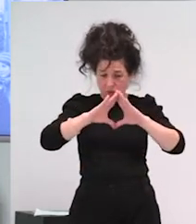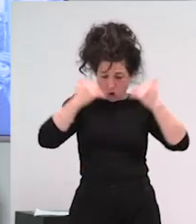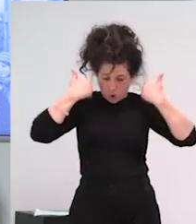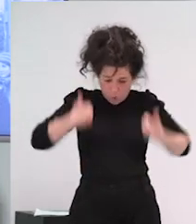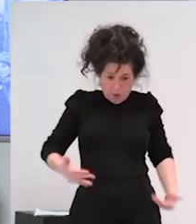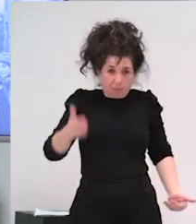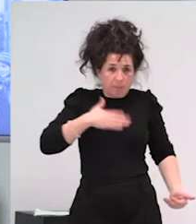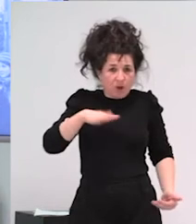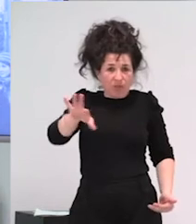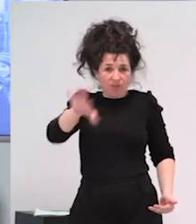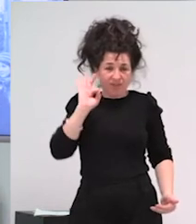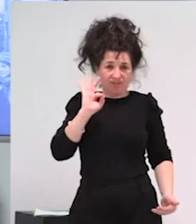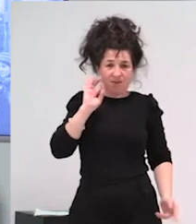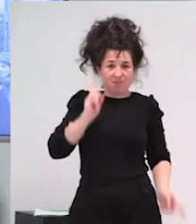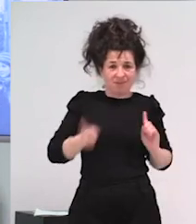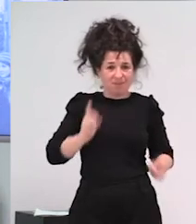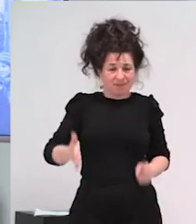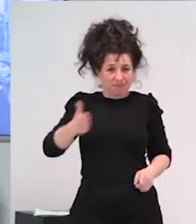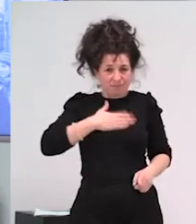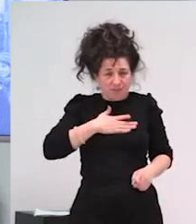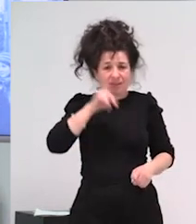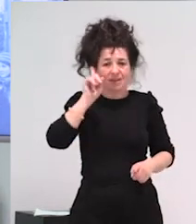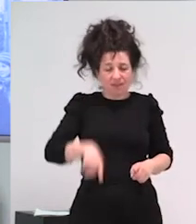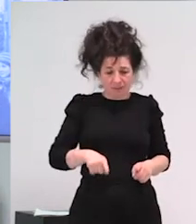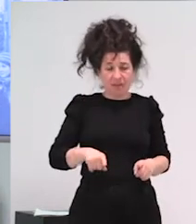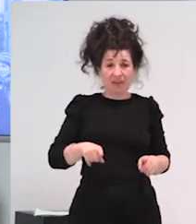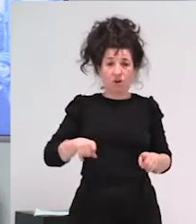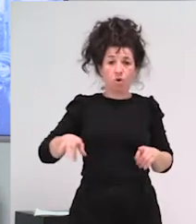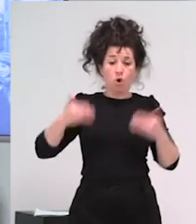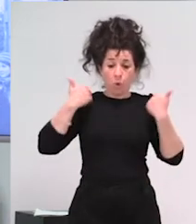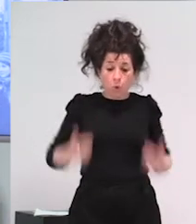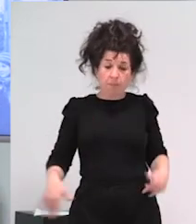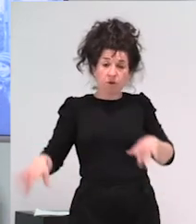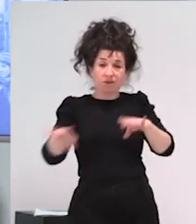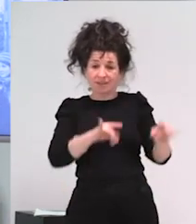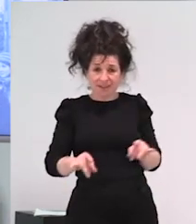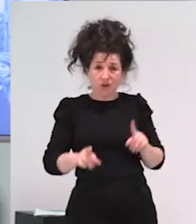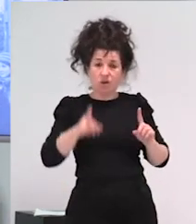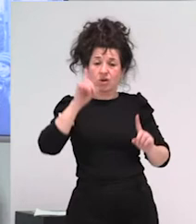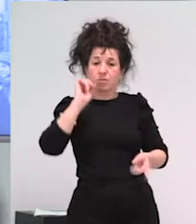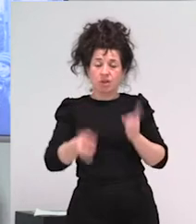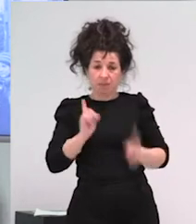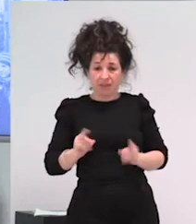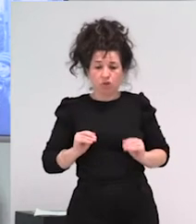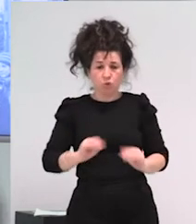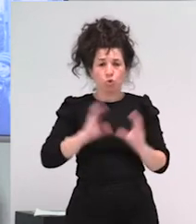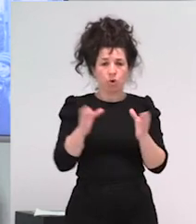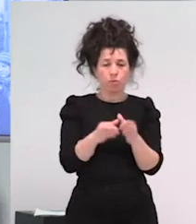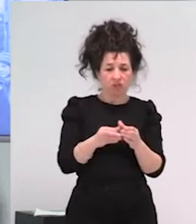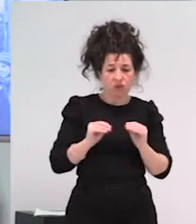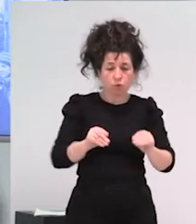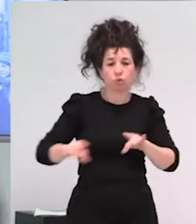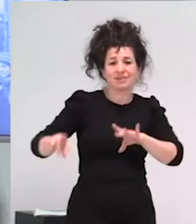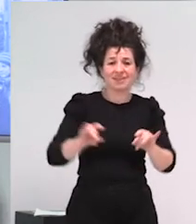cuerpo, también pasa por poder decidir sobre tus propios cuerpos territorio, de poder decidir qué pasa en tu comunidad, qué pasa en tu